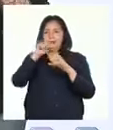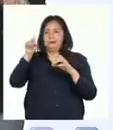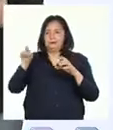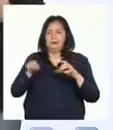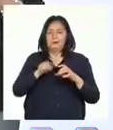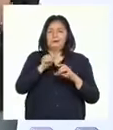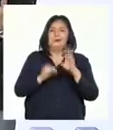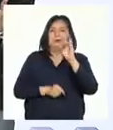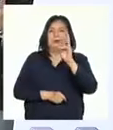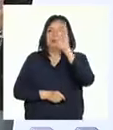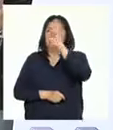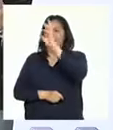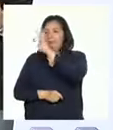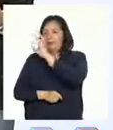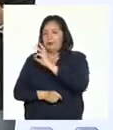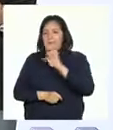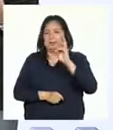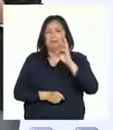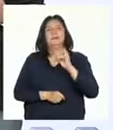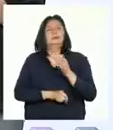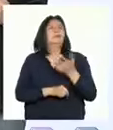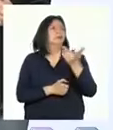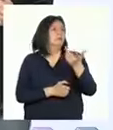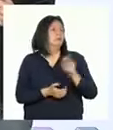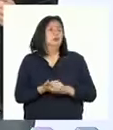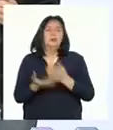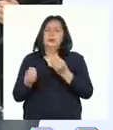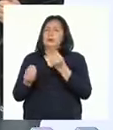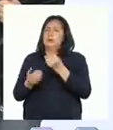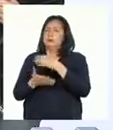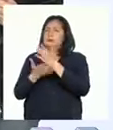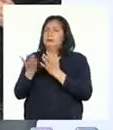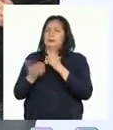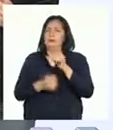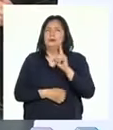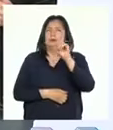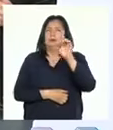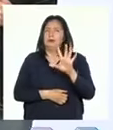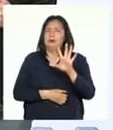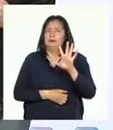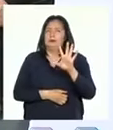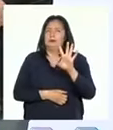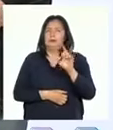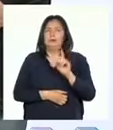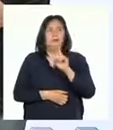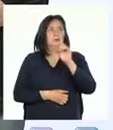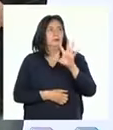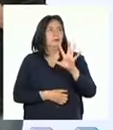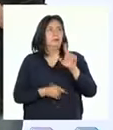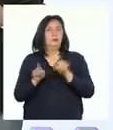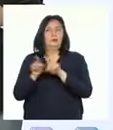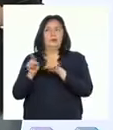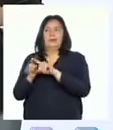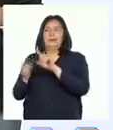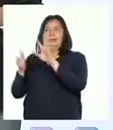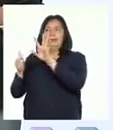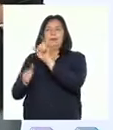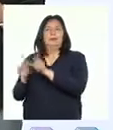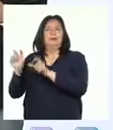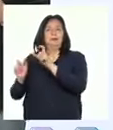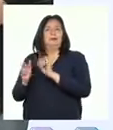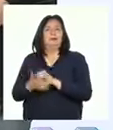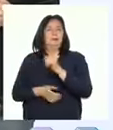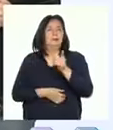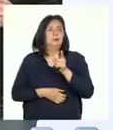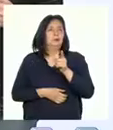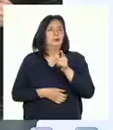partes entran 6 encuestados. Y como cada parte es 1/5 serían 6 personas